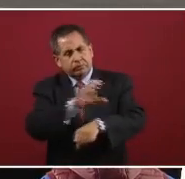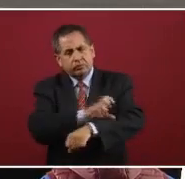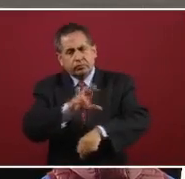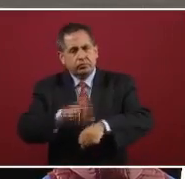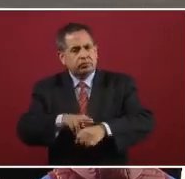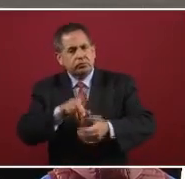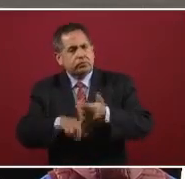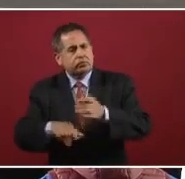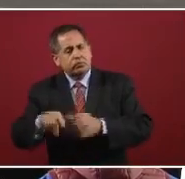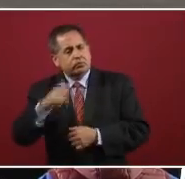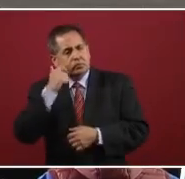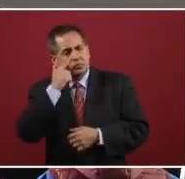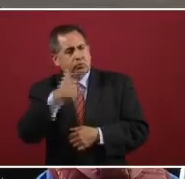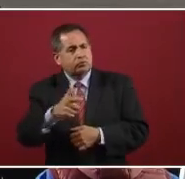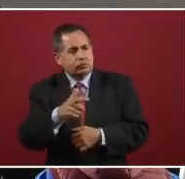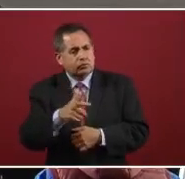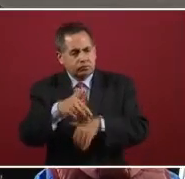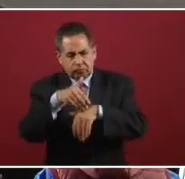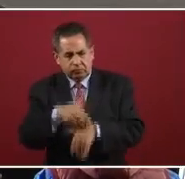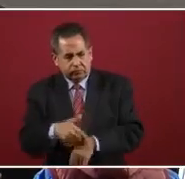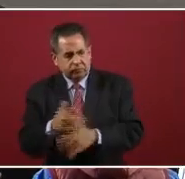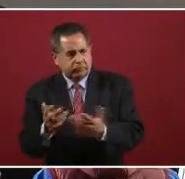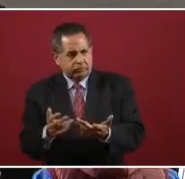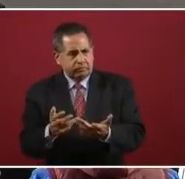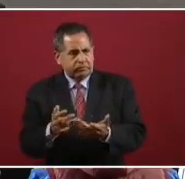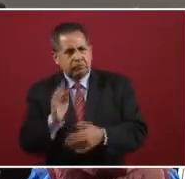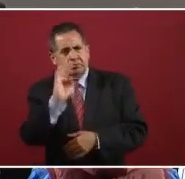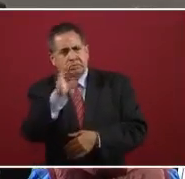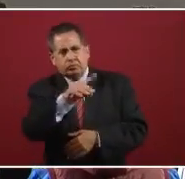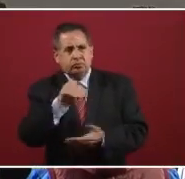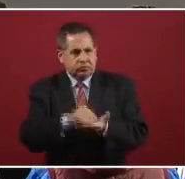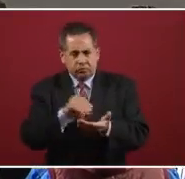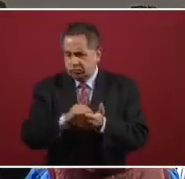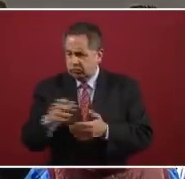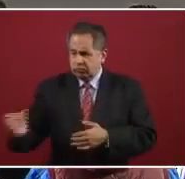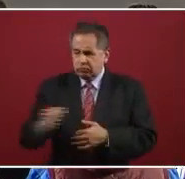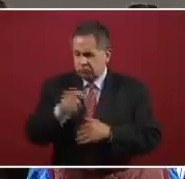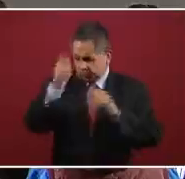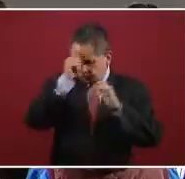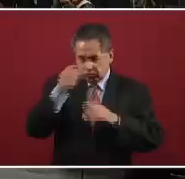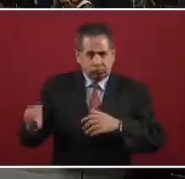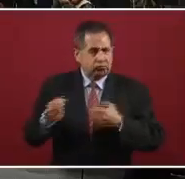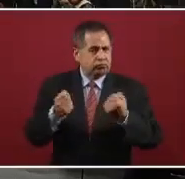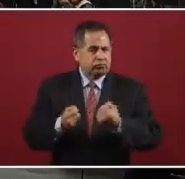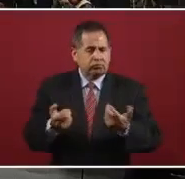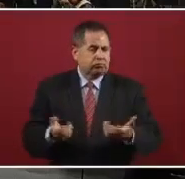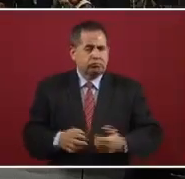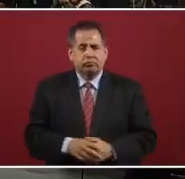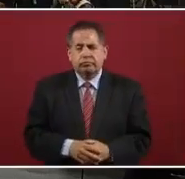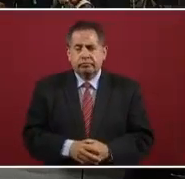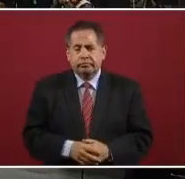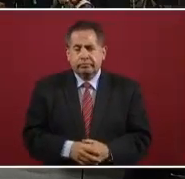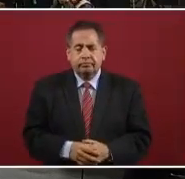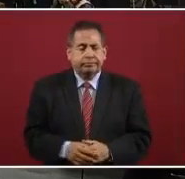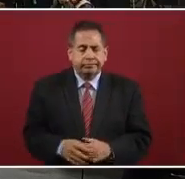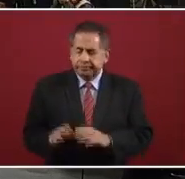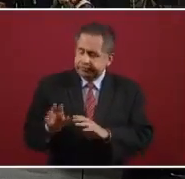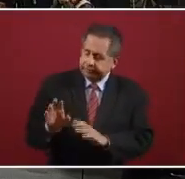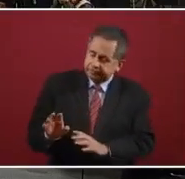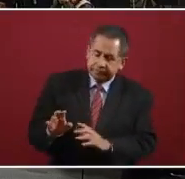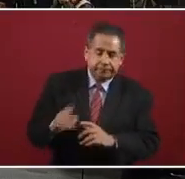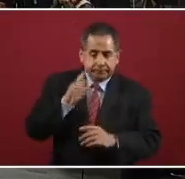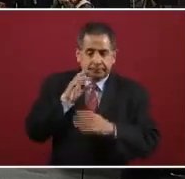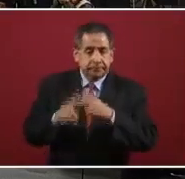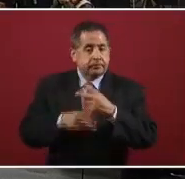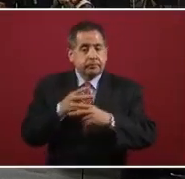se resistan a acatar esta norma y que sigan haciendo uso de un chofer? Es que como va